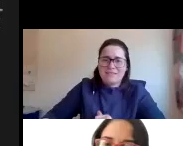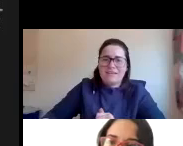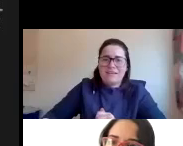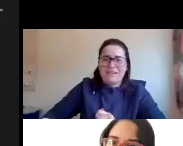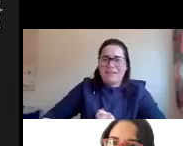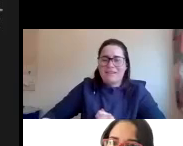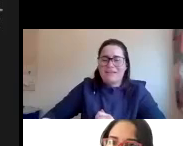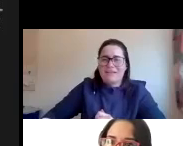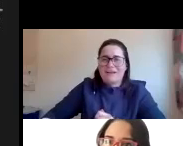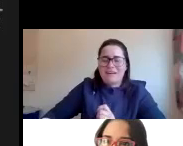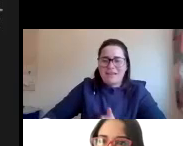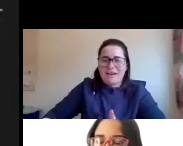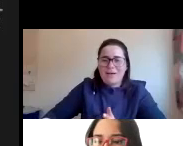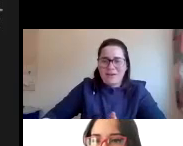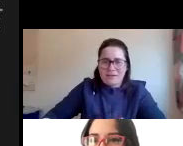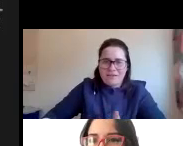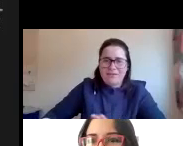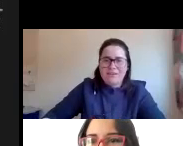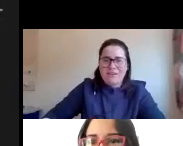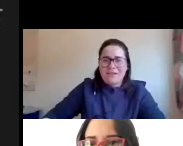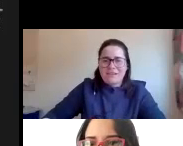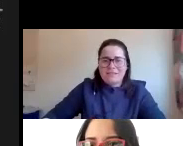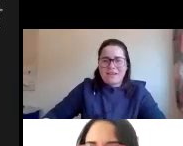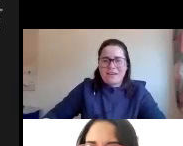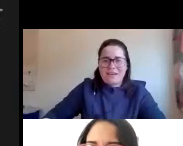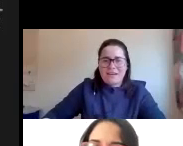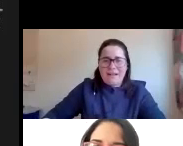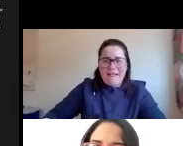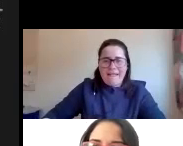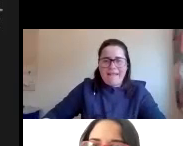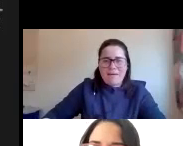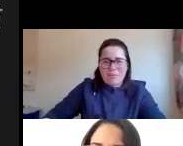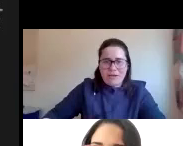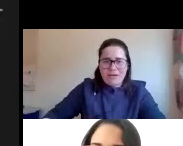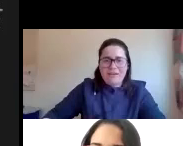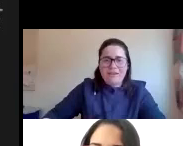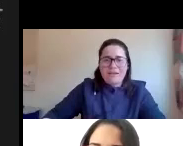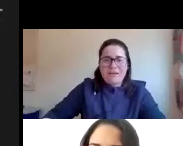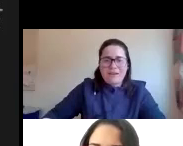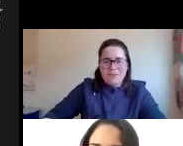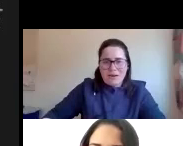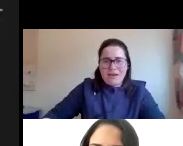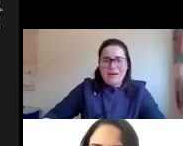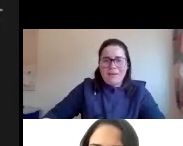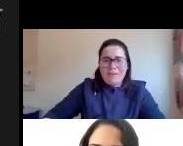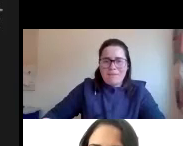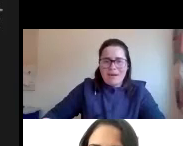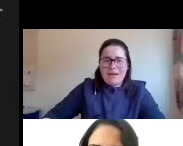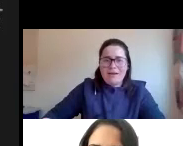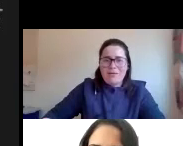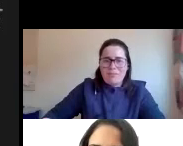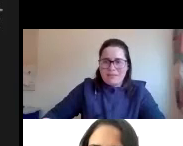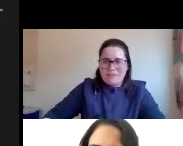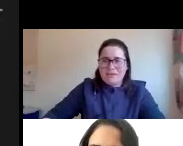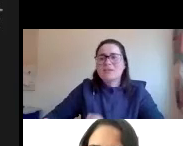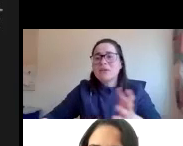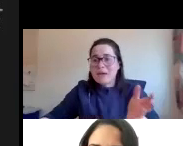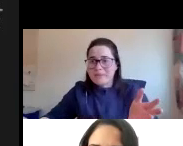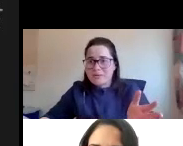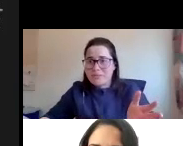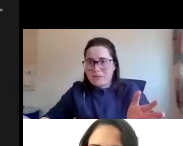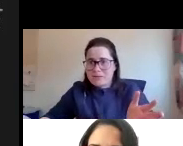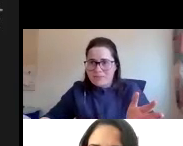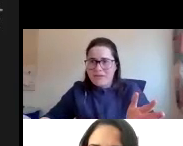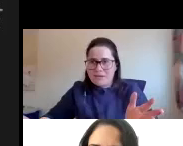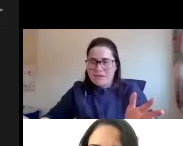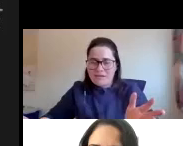fácilmente si la calidad del agua del río está buena, regular, mala o pésima. Es una